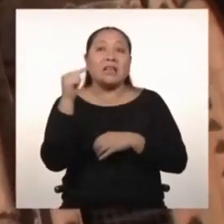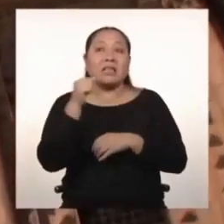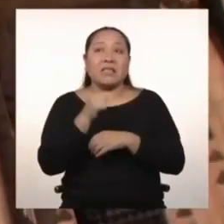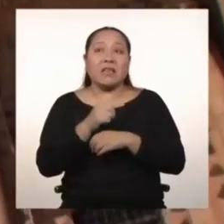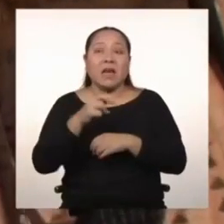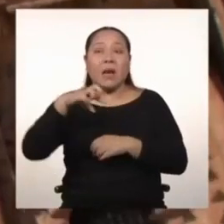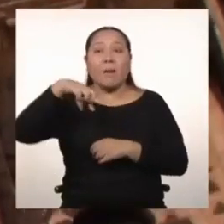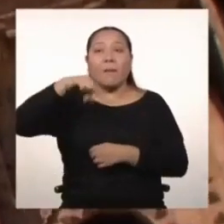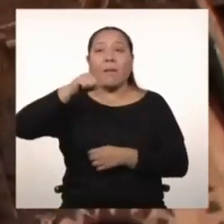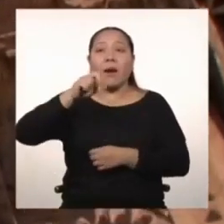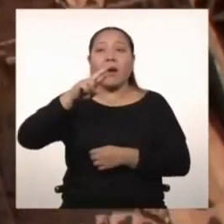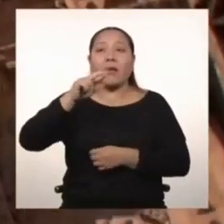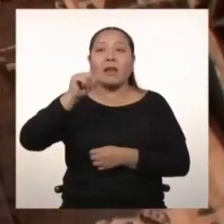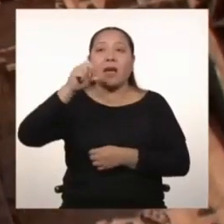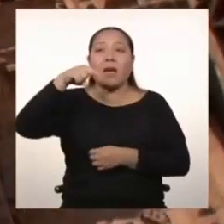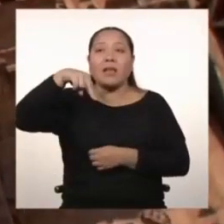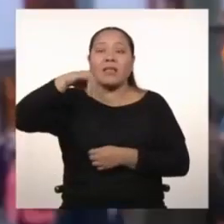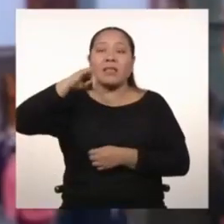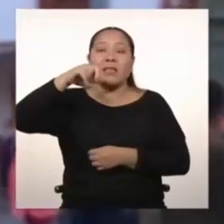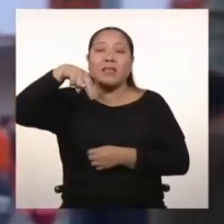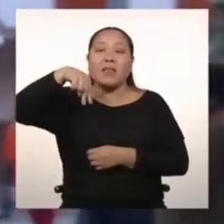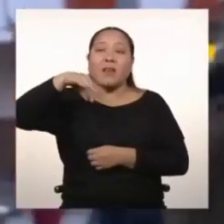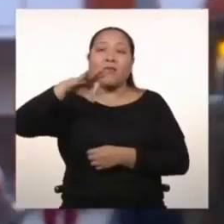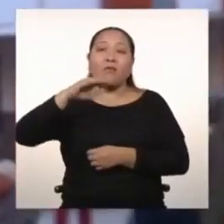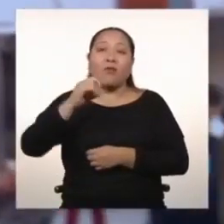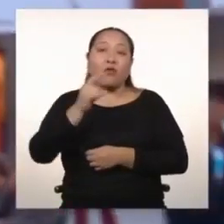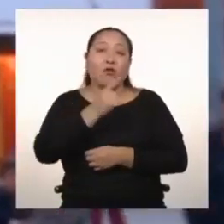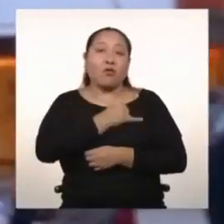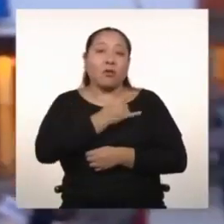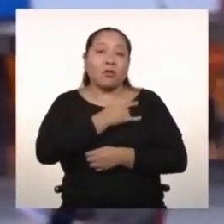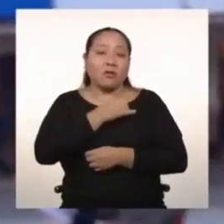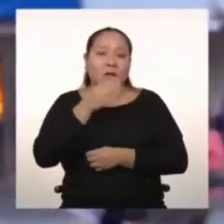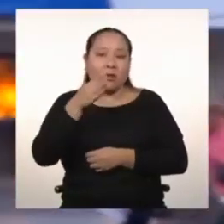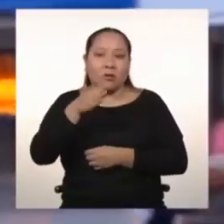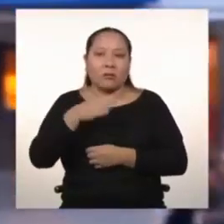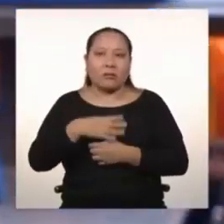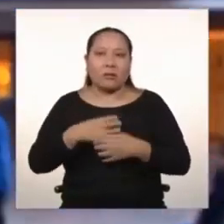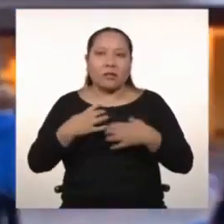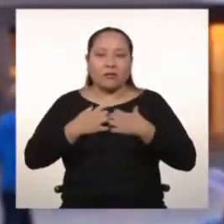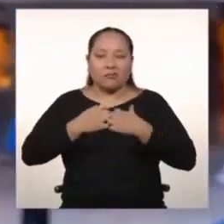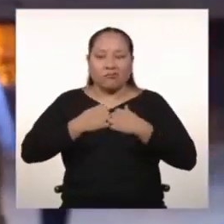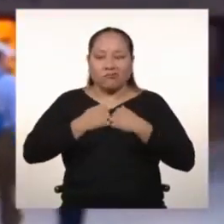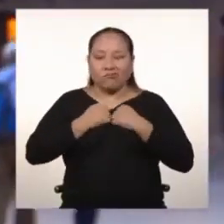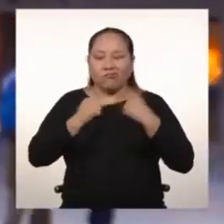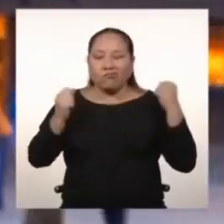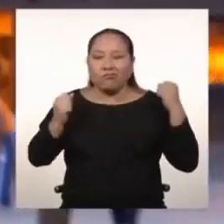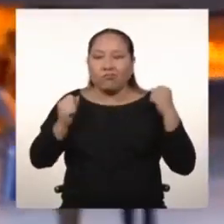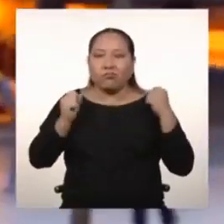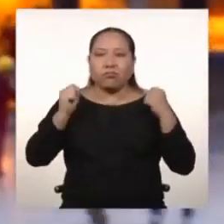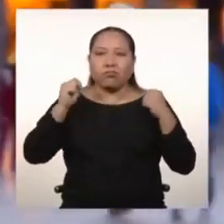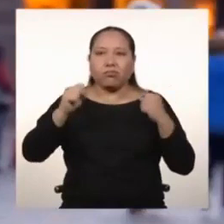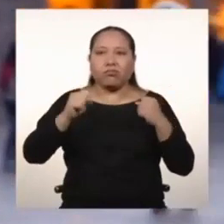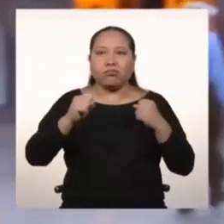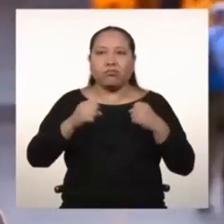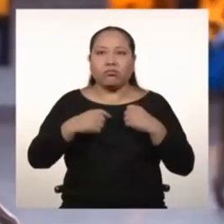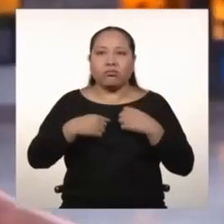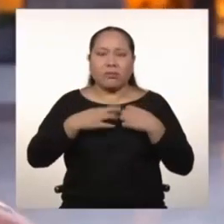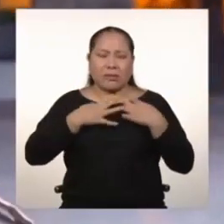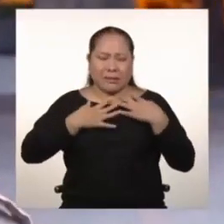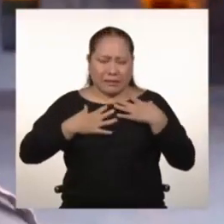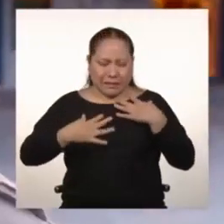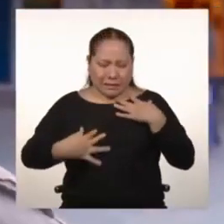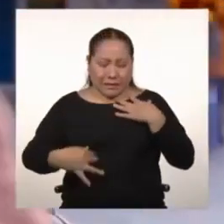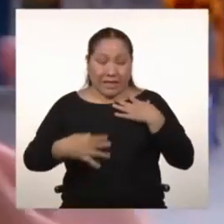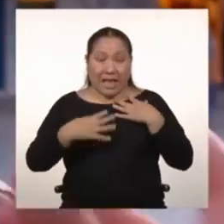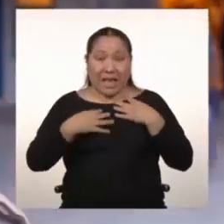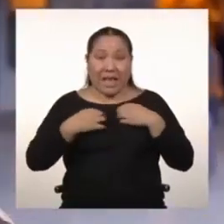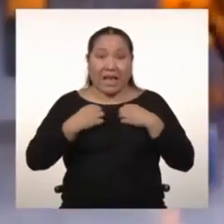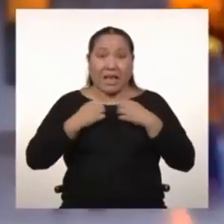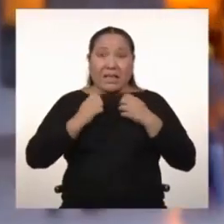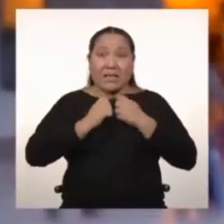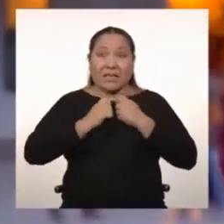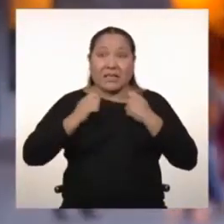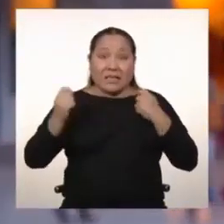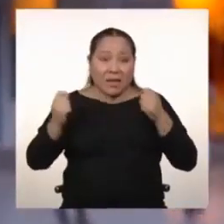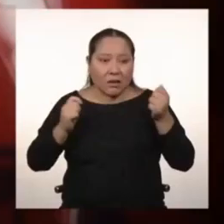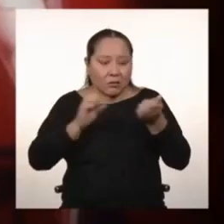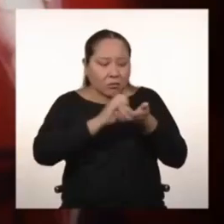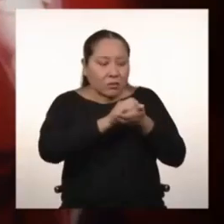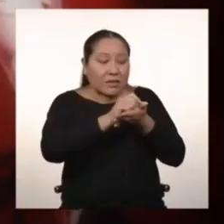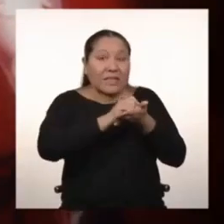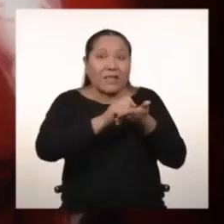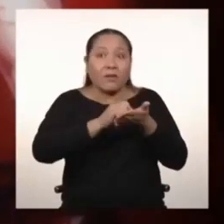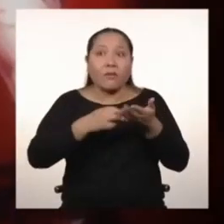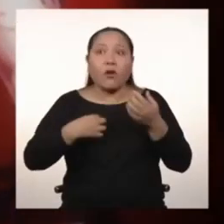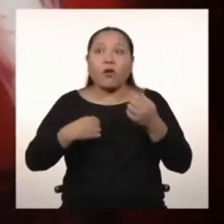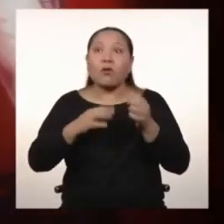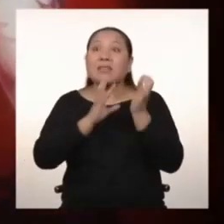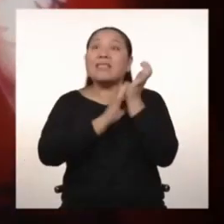paraninfo de la universidad, ¿no? Rompiendo la camisa, ¿no es cierto? Con su propia sangre escribió una